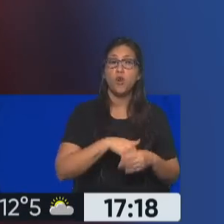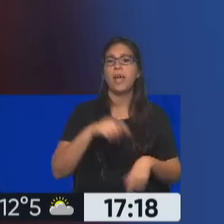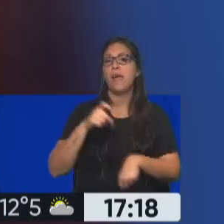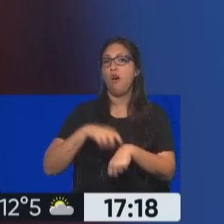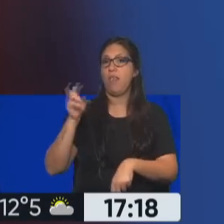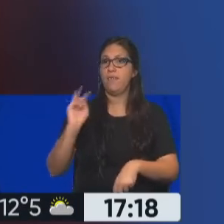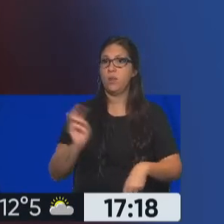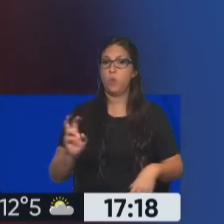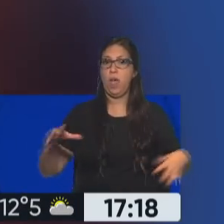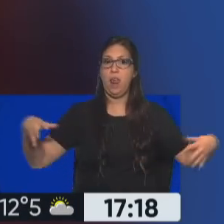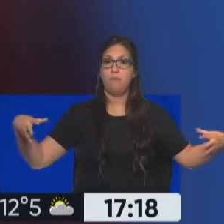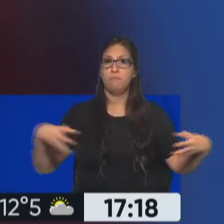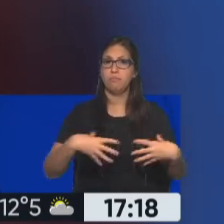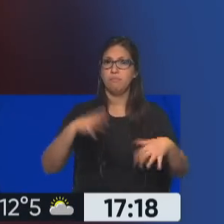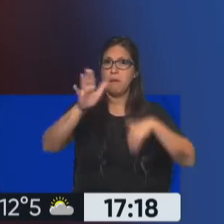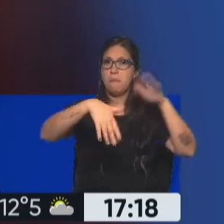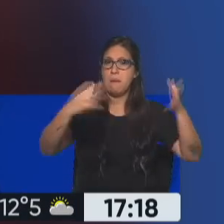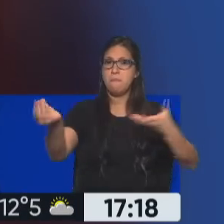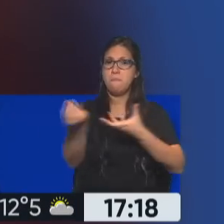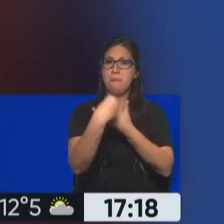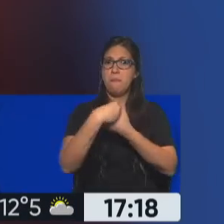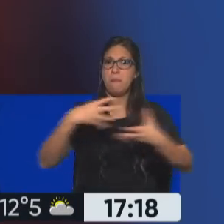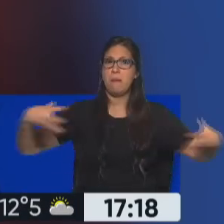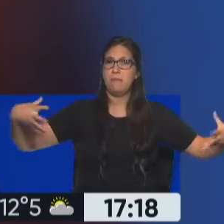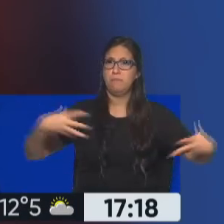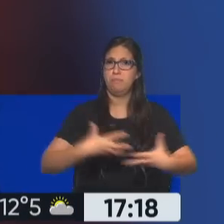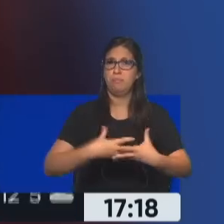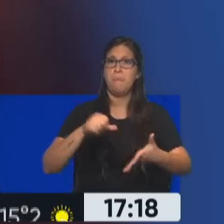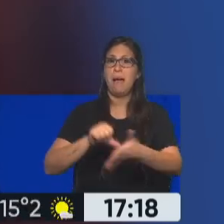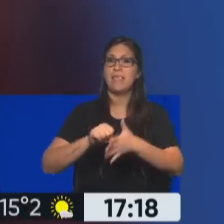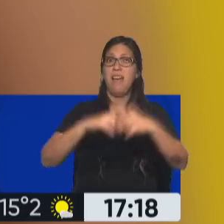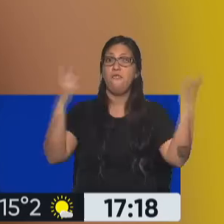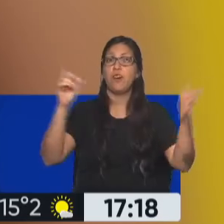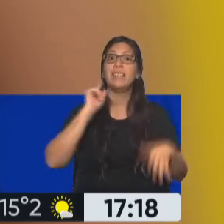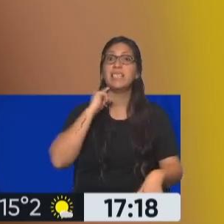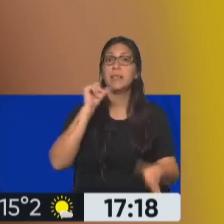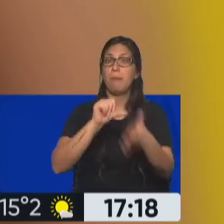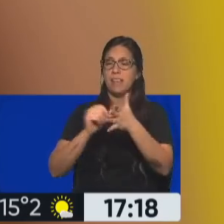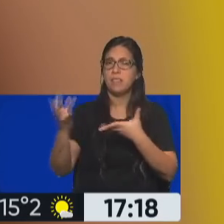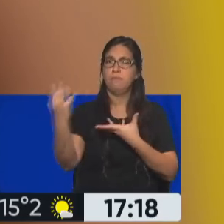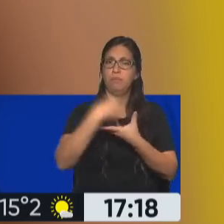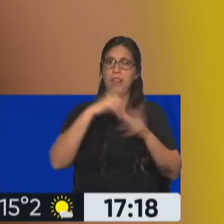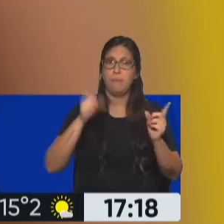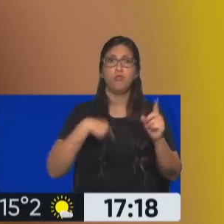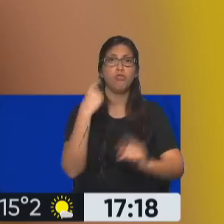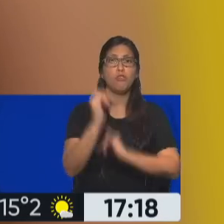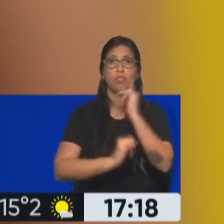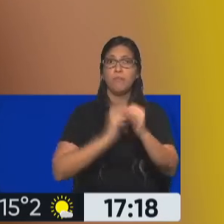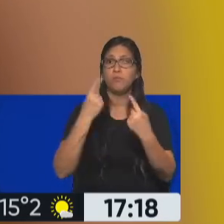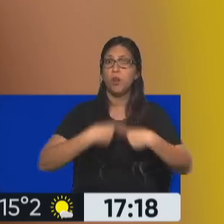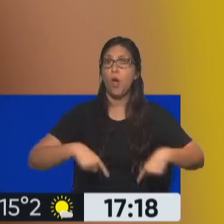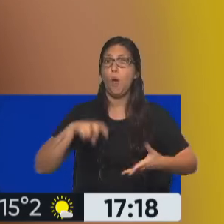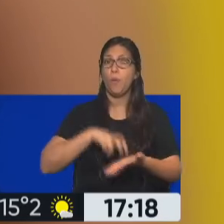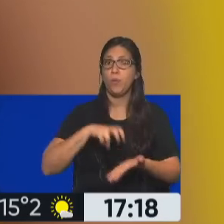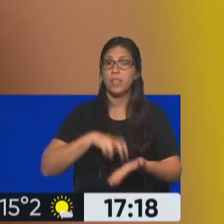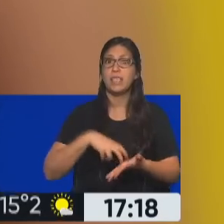Venezuela, que además han logrado reunir un centenar de medios internacionales en 13 países. Estaremos compartiendo contenidos periodísticos de calidad